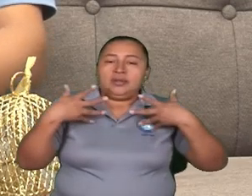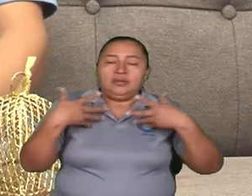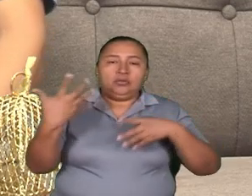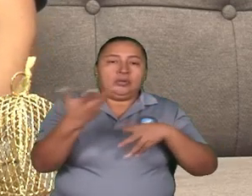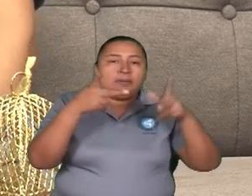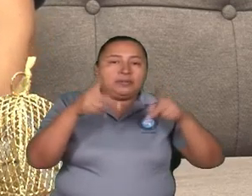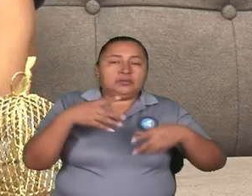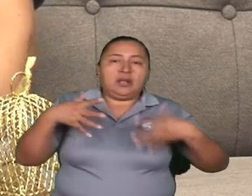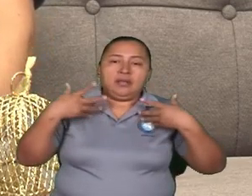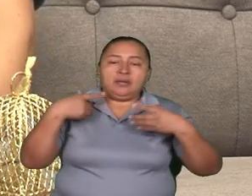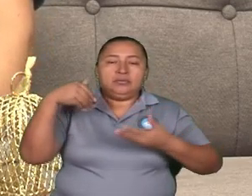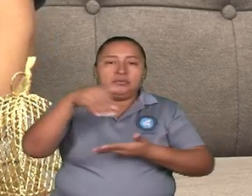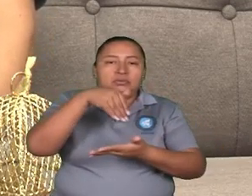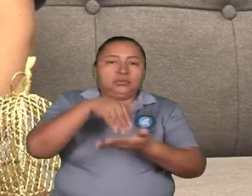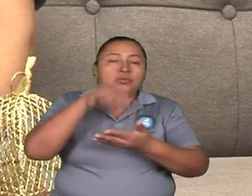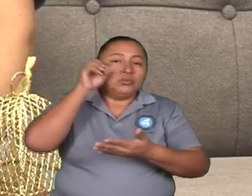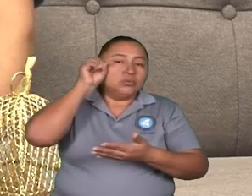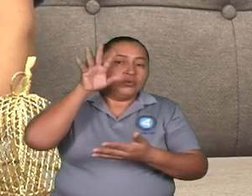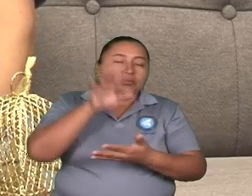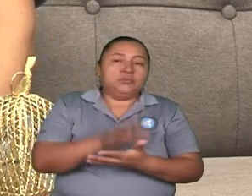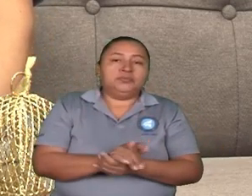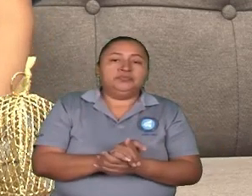centros turísticos, y